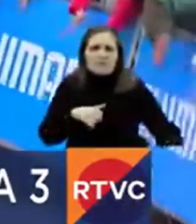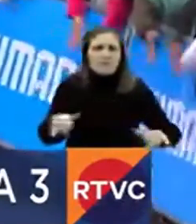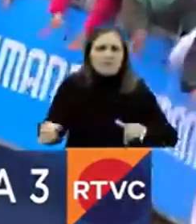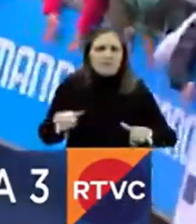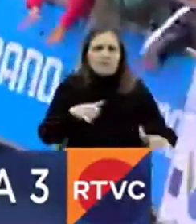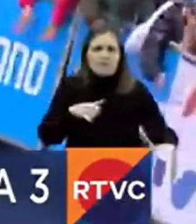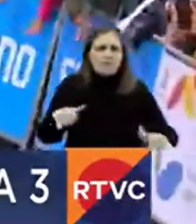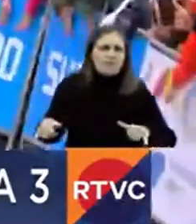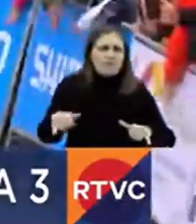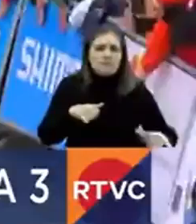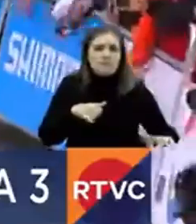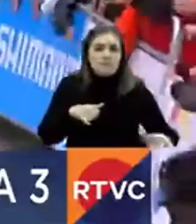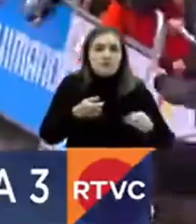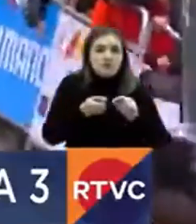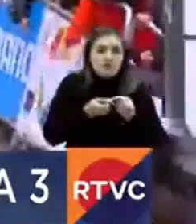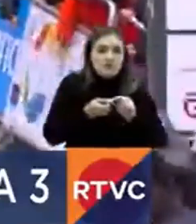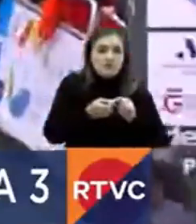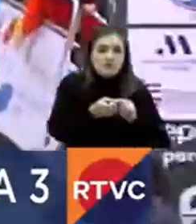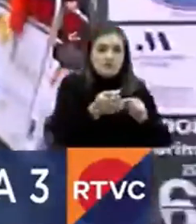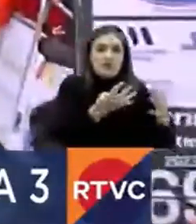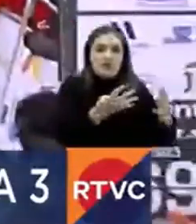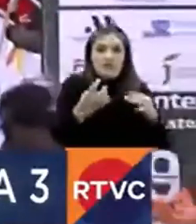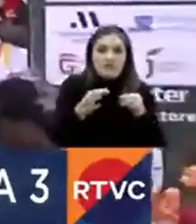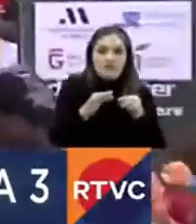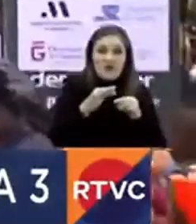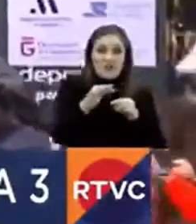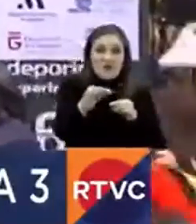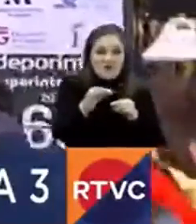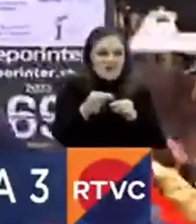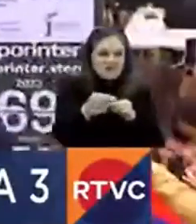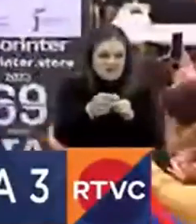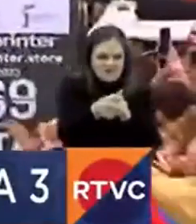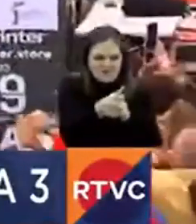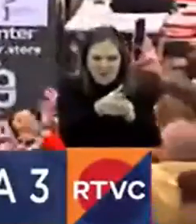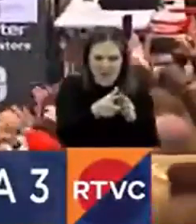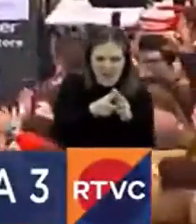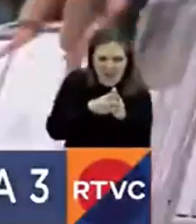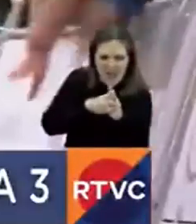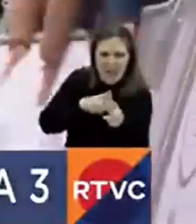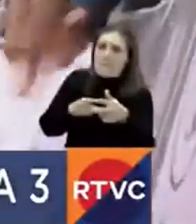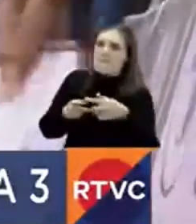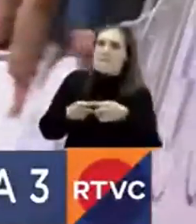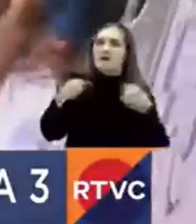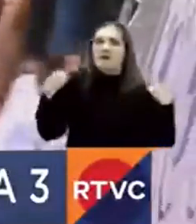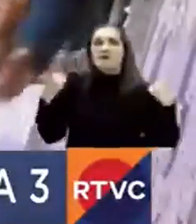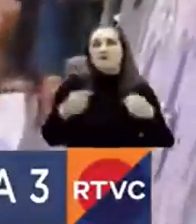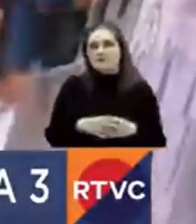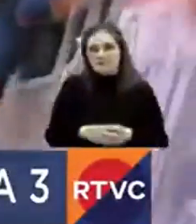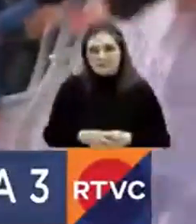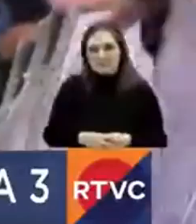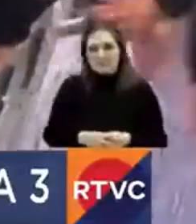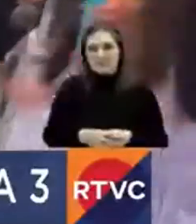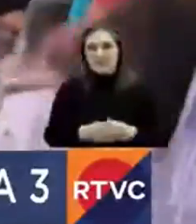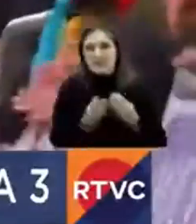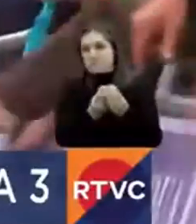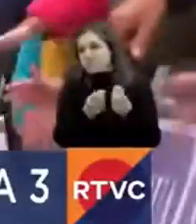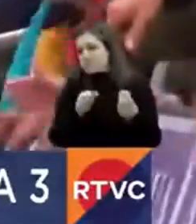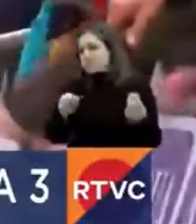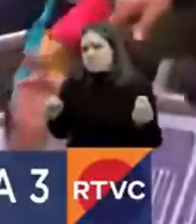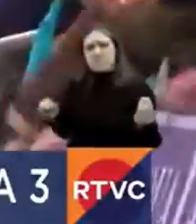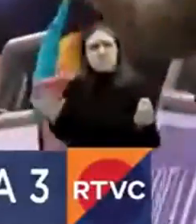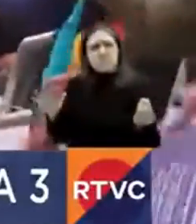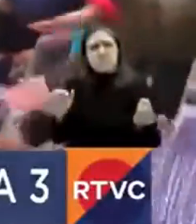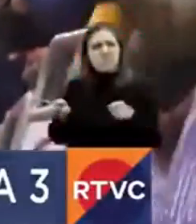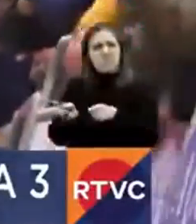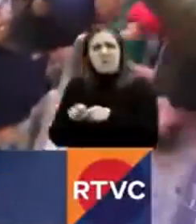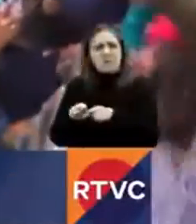los últimos 900 metros sobre pavé para marcar la diferencia y ganar la tercera etapa. En el pelotón no hubo muchos